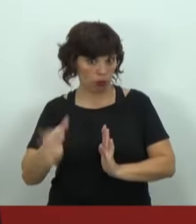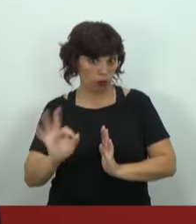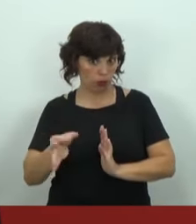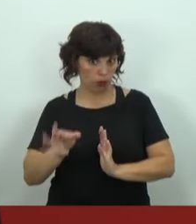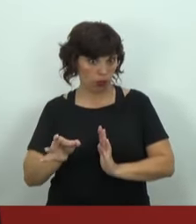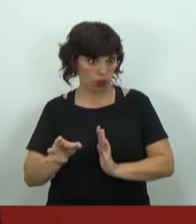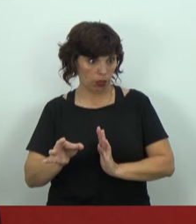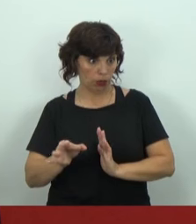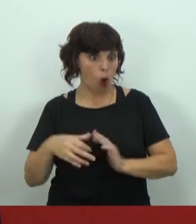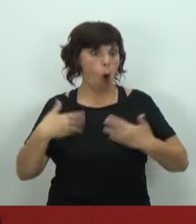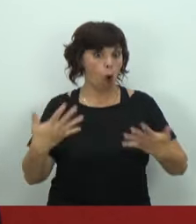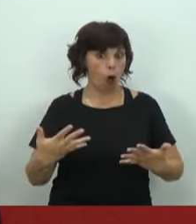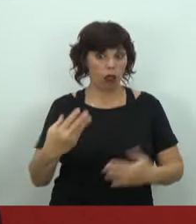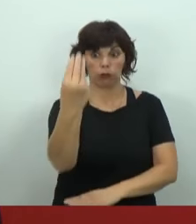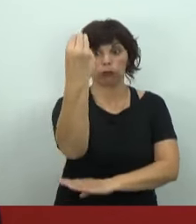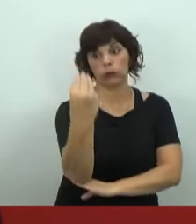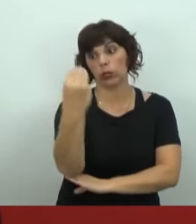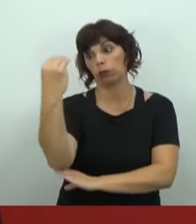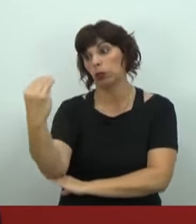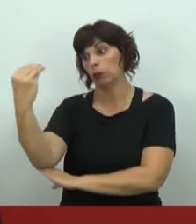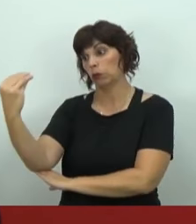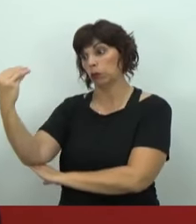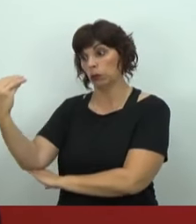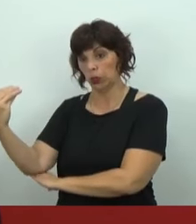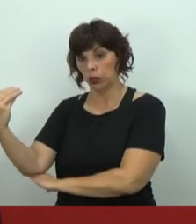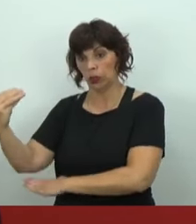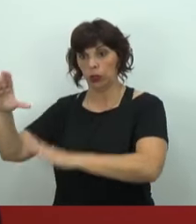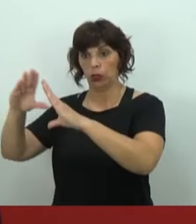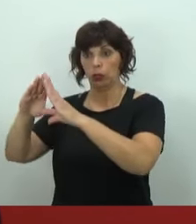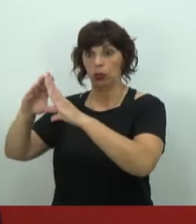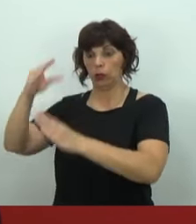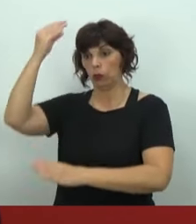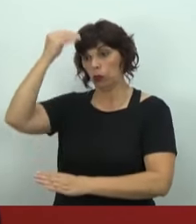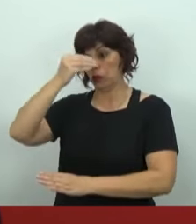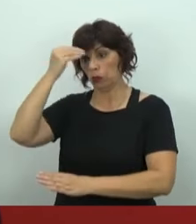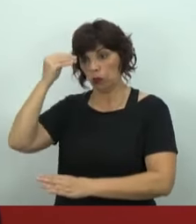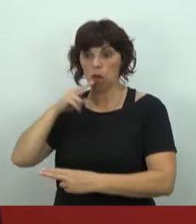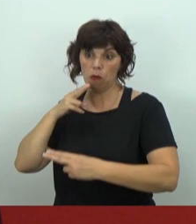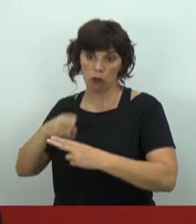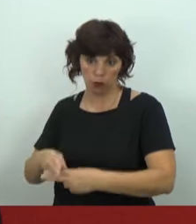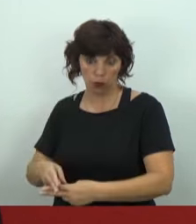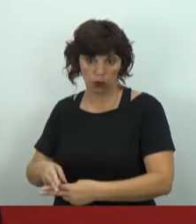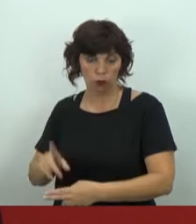no son los santos que una iglesia nombra,